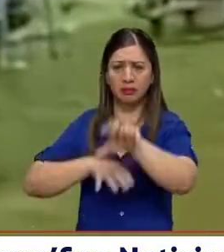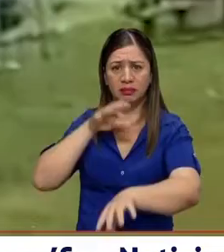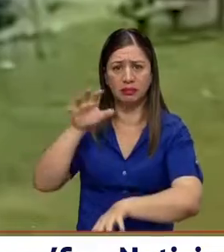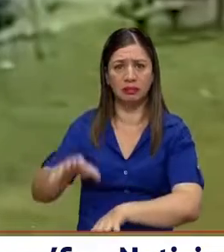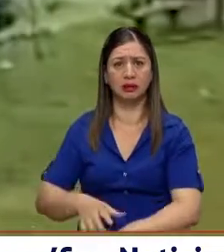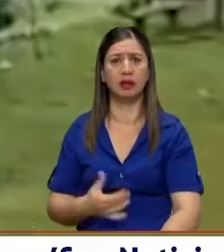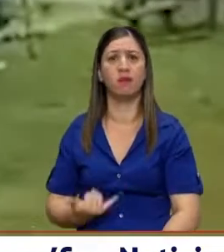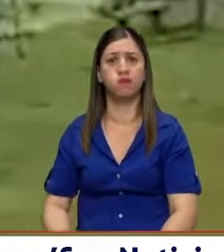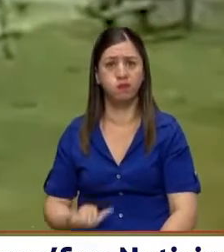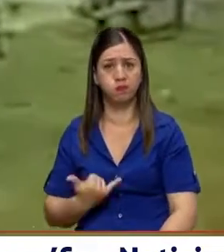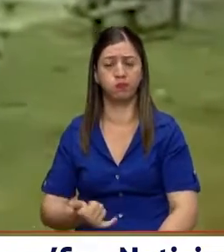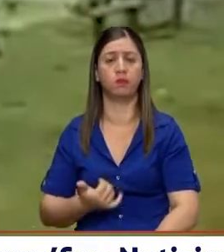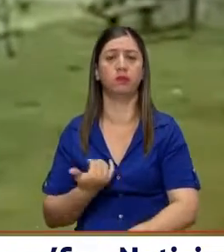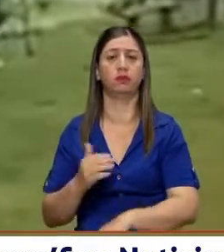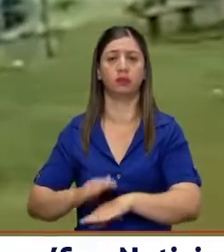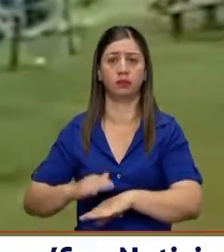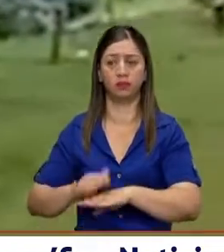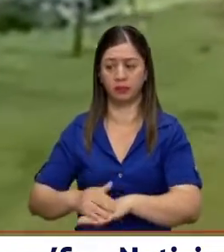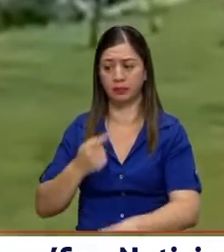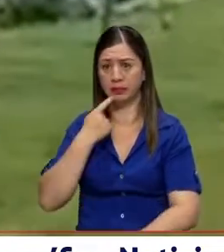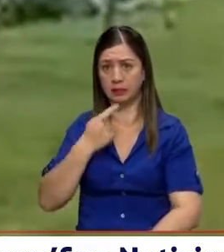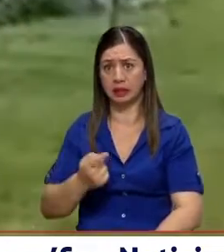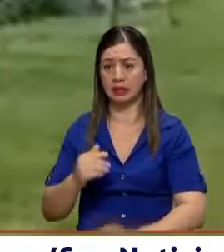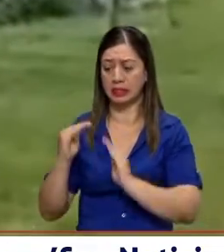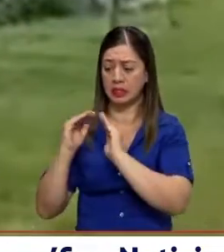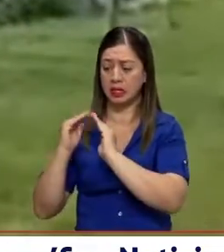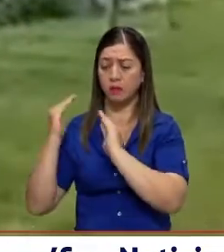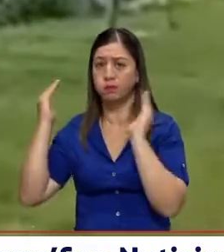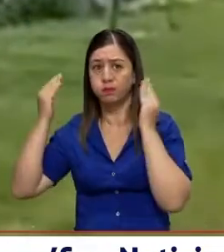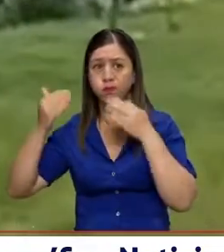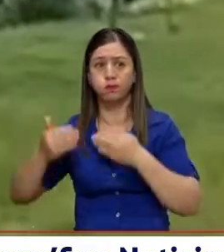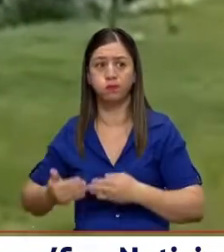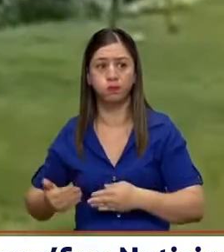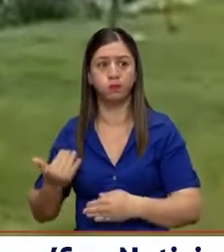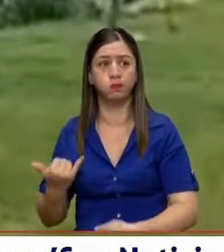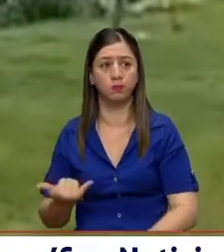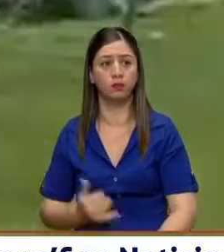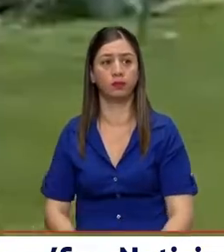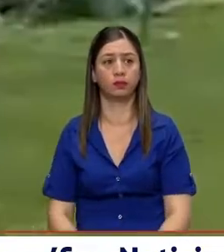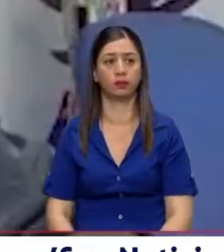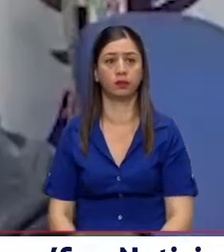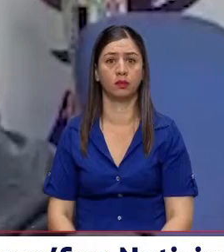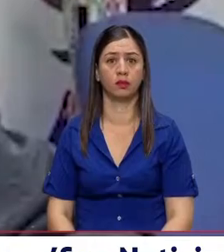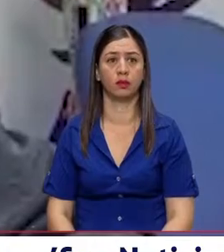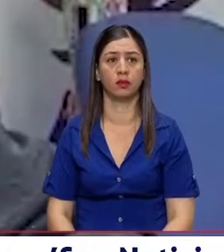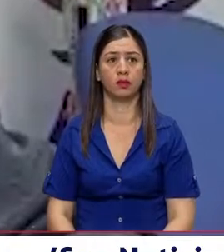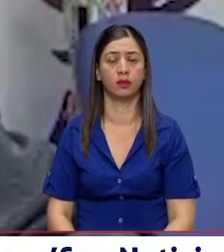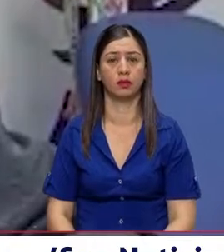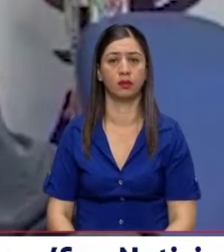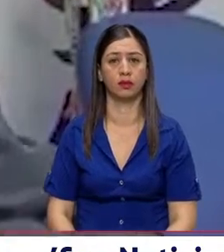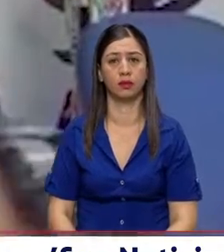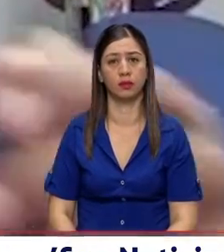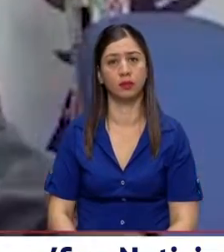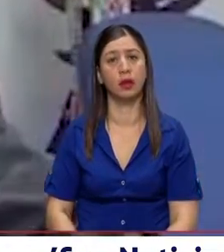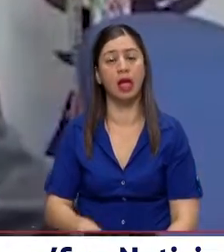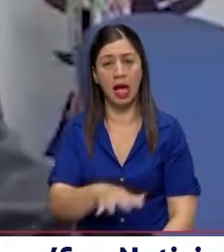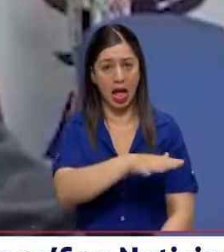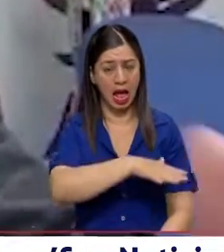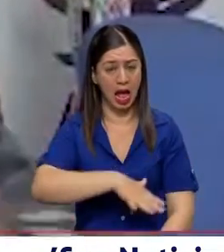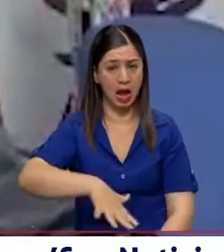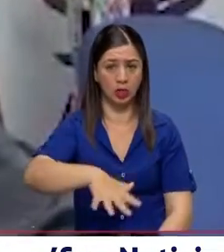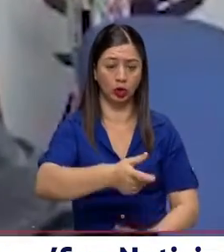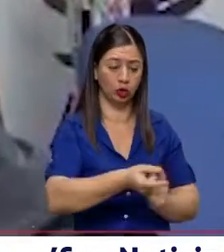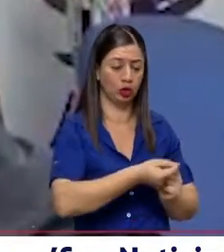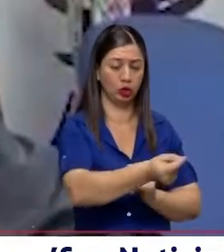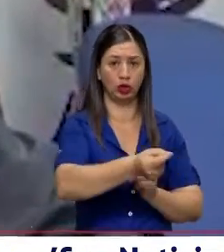de nuestras autoridades y comunidades que estaban encerrados en sus viviendas. Mientras en las zonas